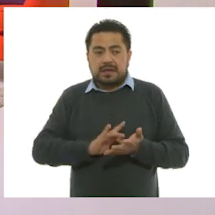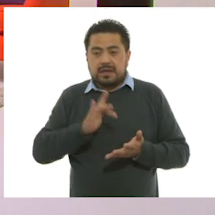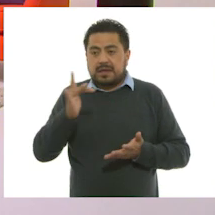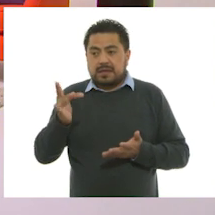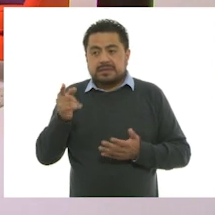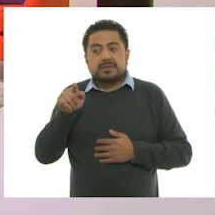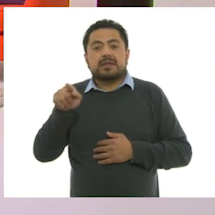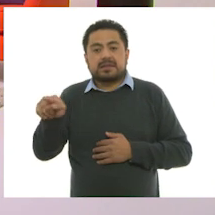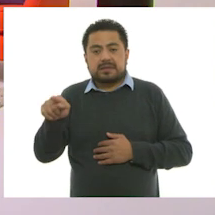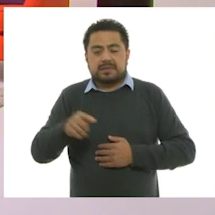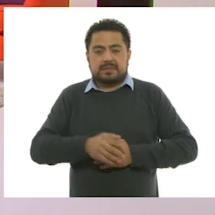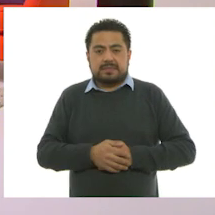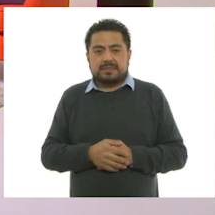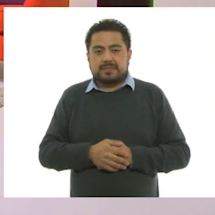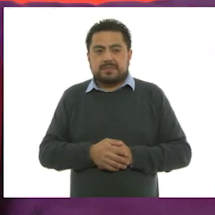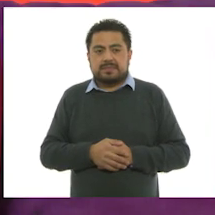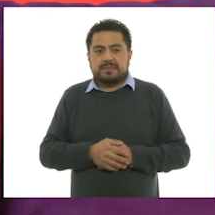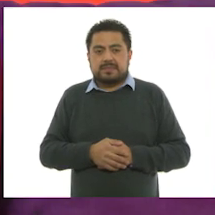a ti.